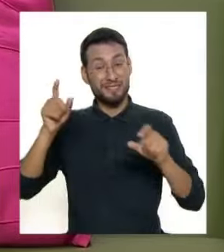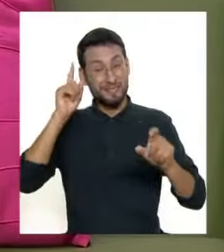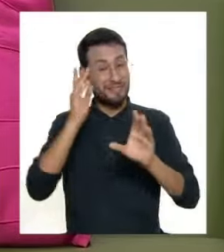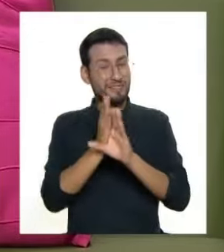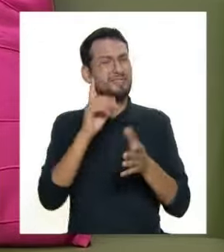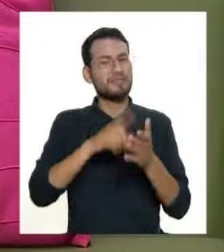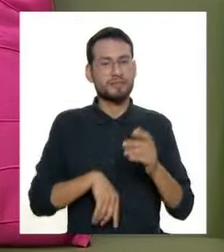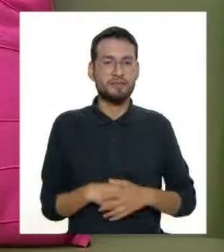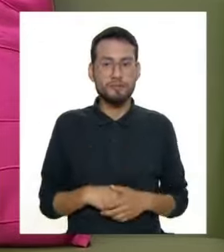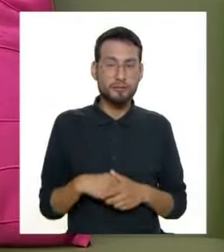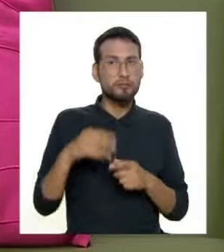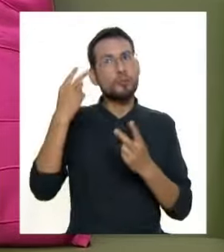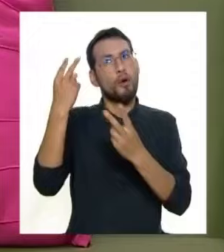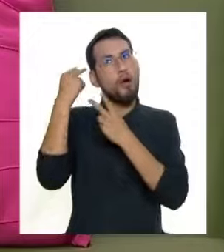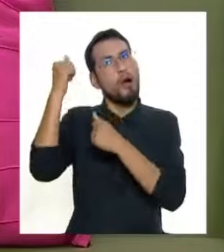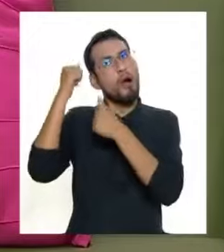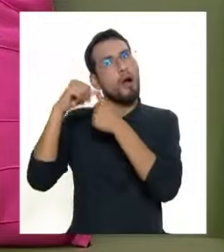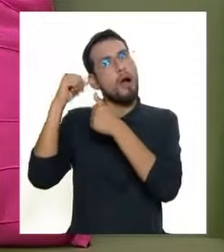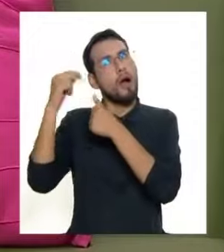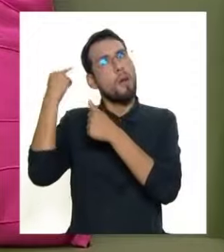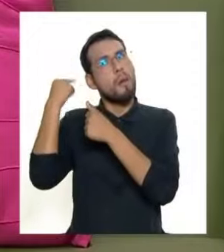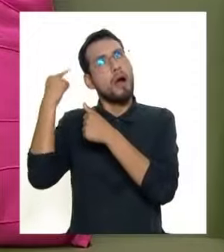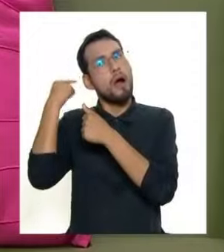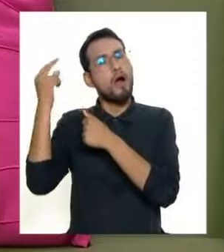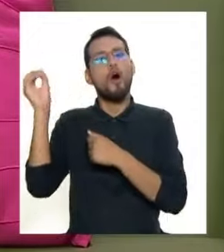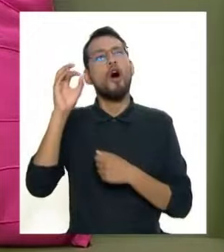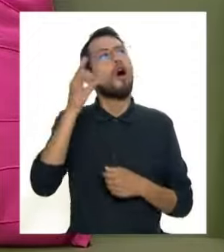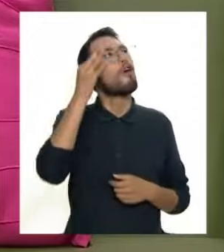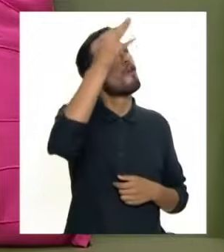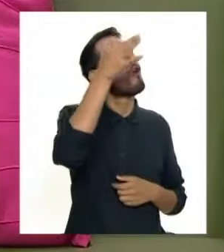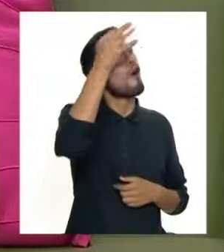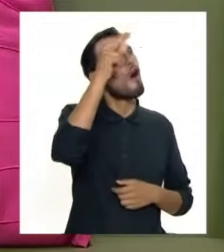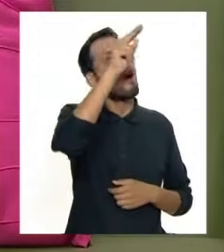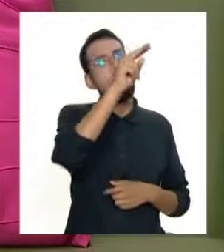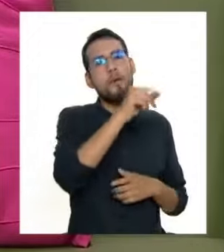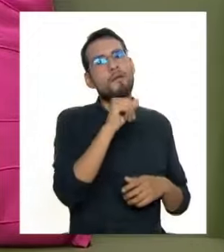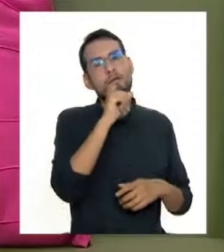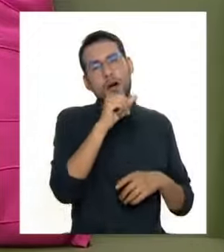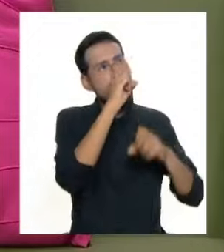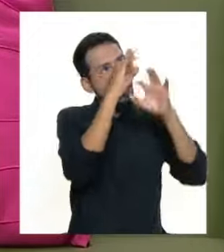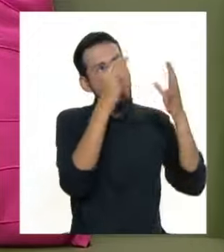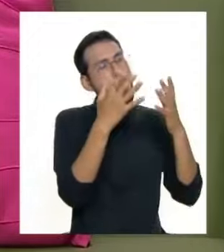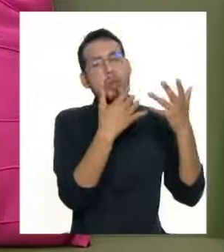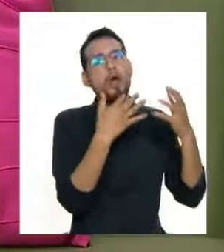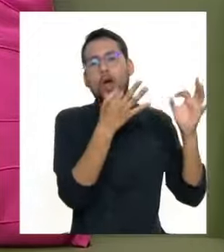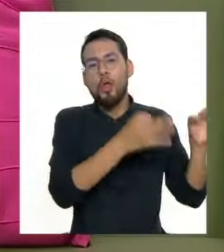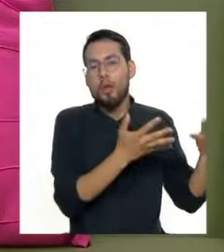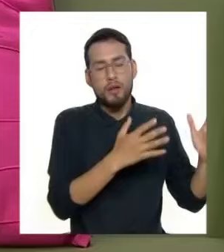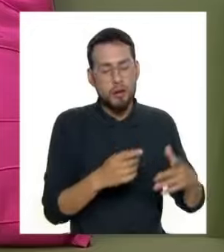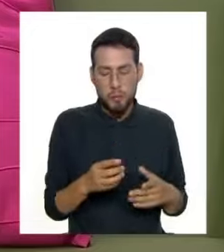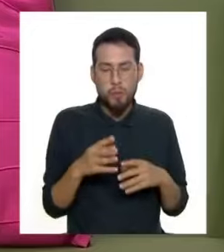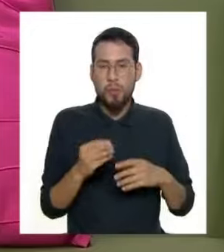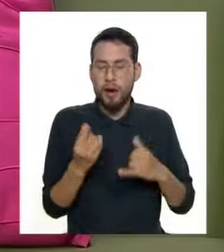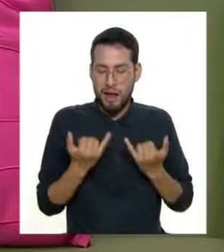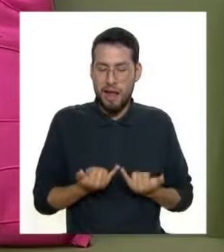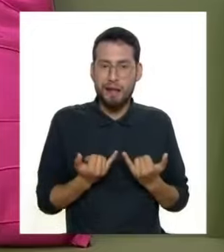vivir centrados en el pasado o en un futuro que aún no siquiera vislumbramos ni construimos, porque nuestro